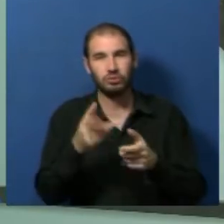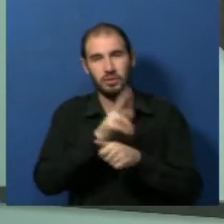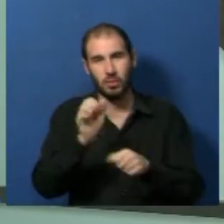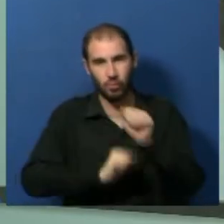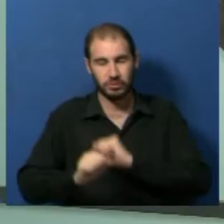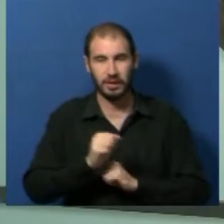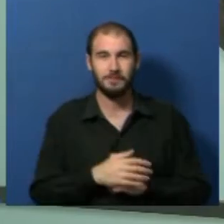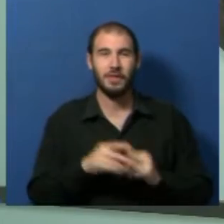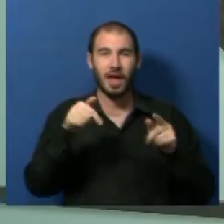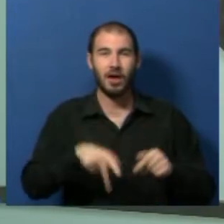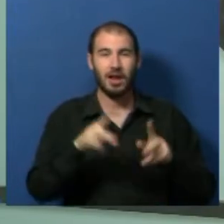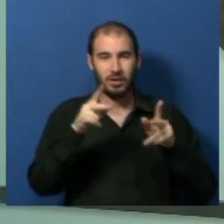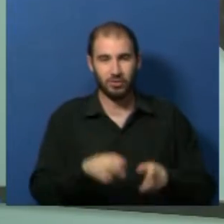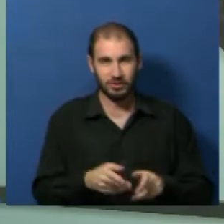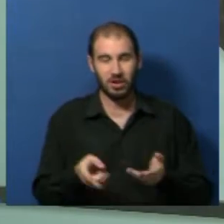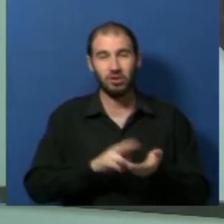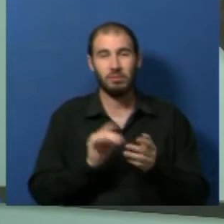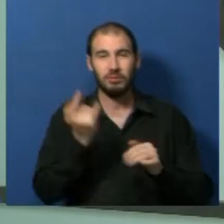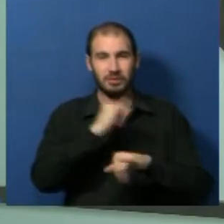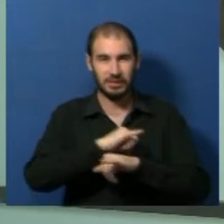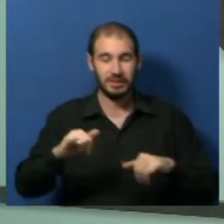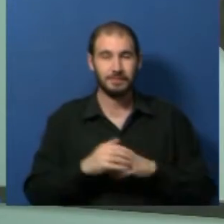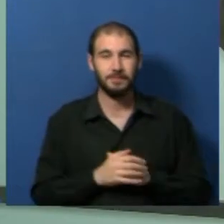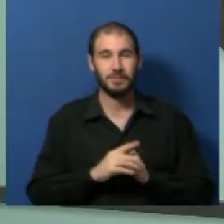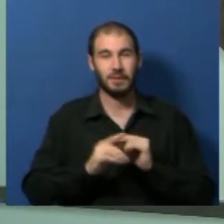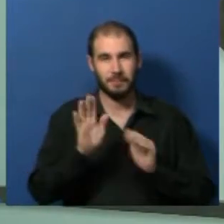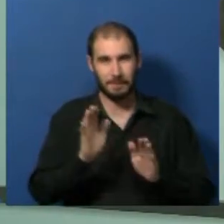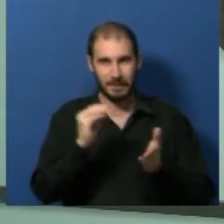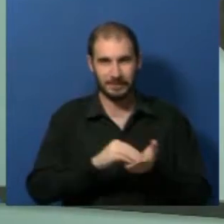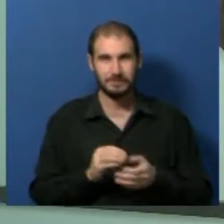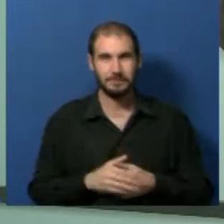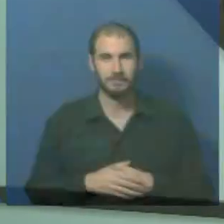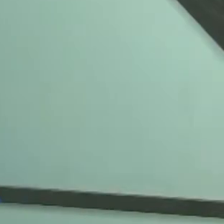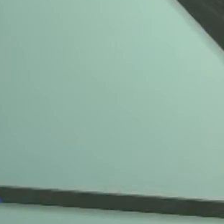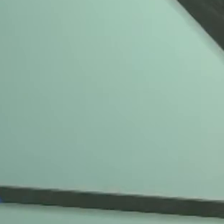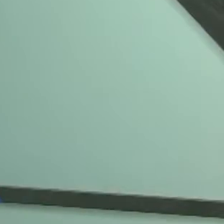e higiene. Hacemos una pausa, nueva pausa en Unidiversidad Noticias y ya venimos con más.